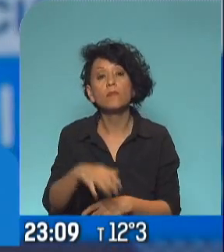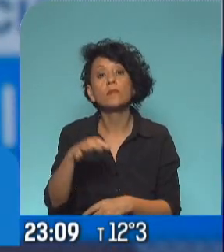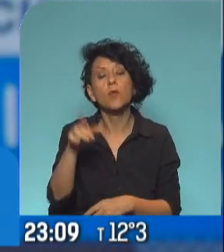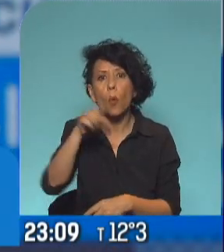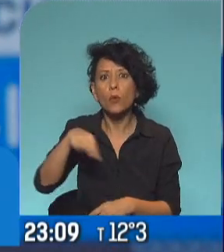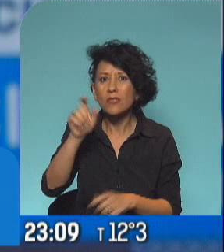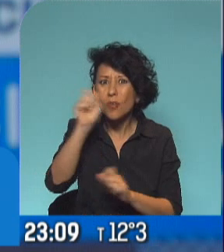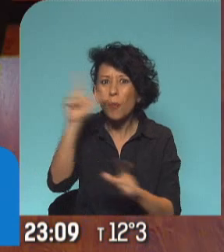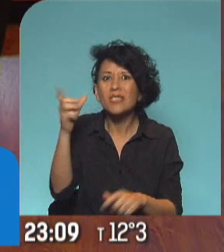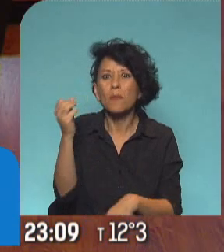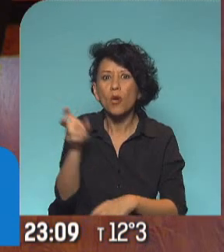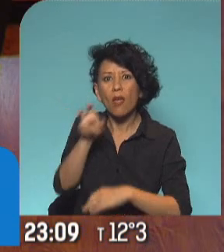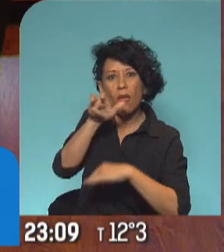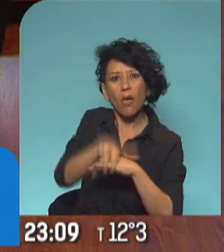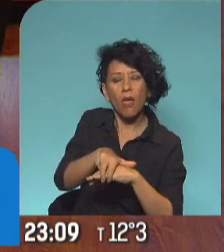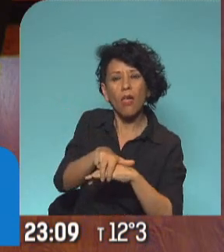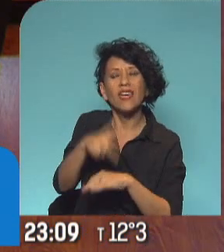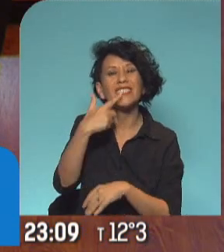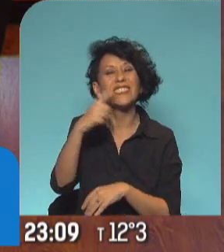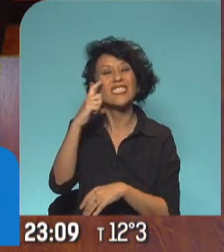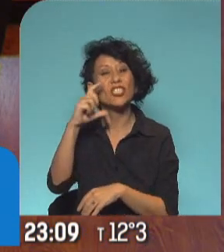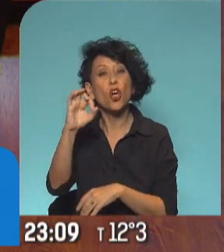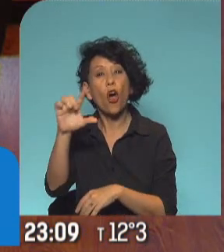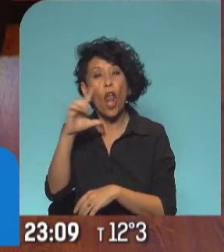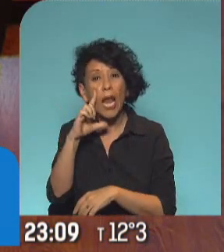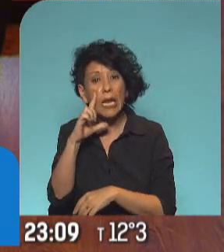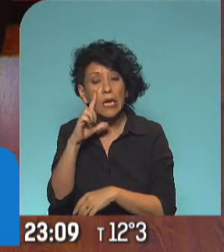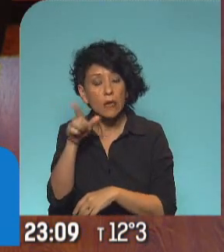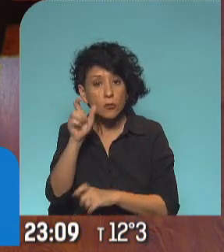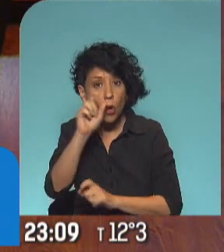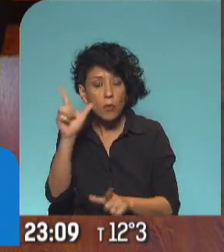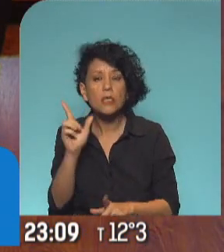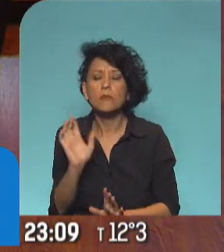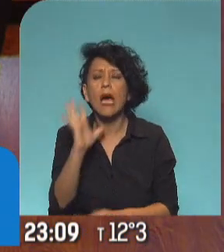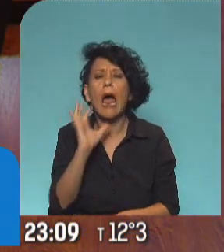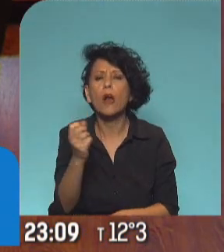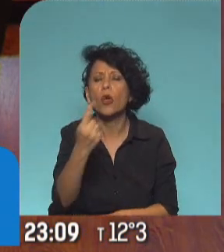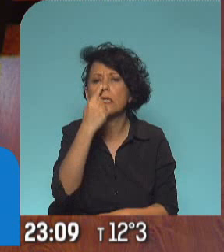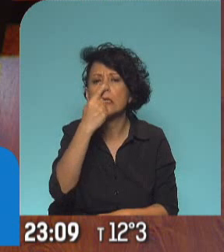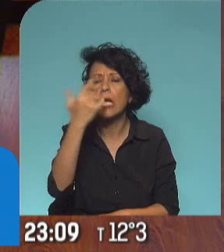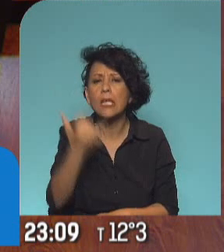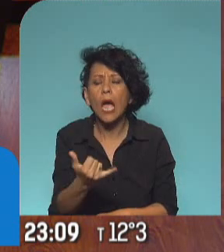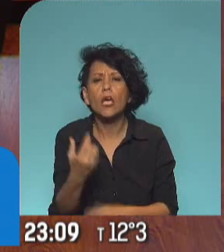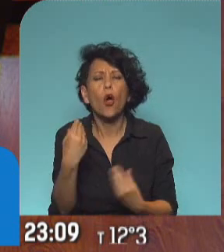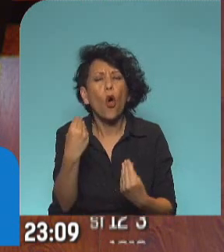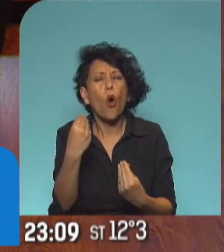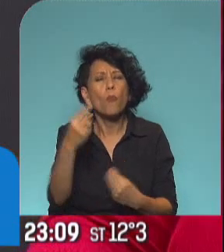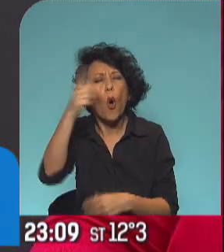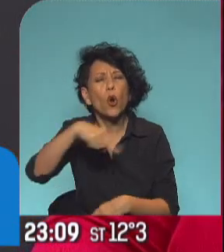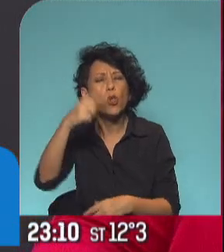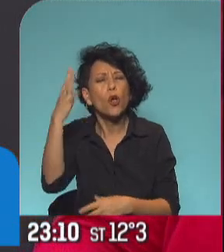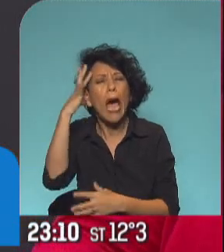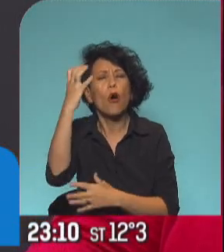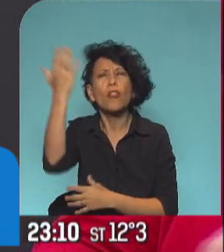de Scioli? Bueno, creo que hay algo interesante que es cómo nos quedó grabado aquel debate